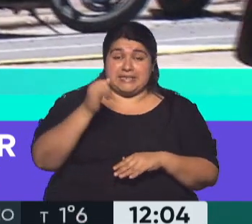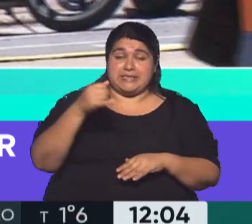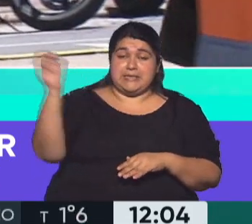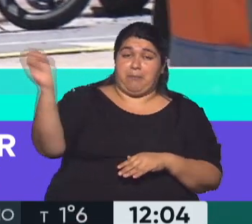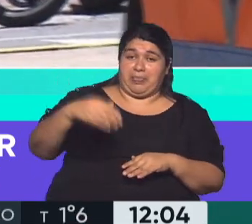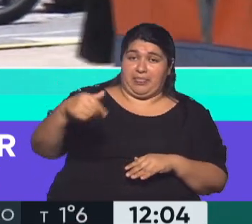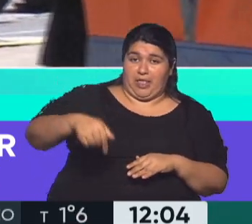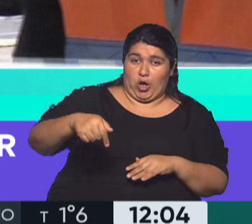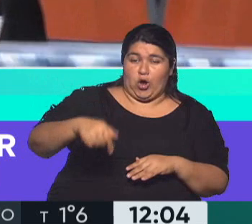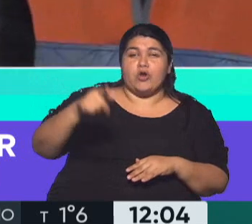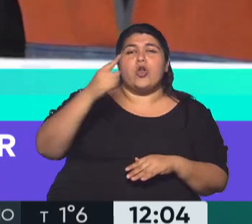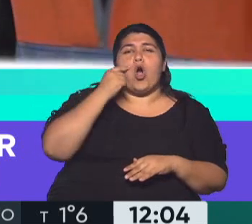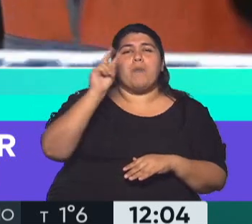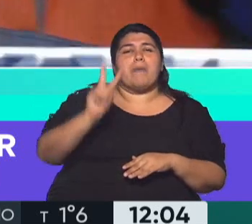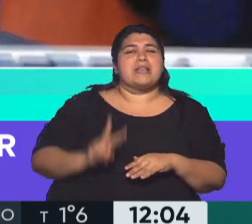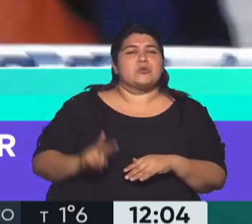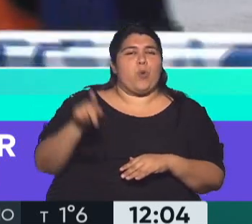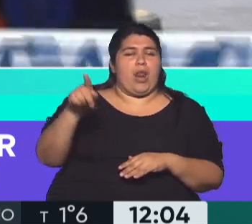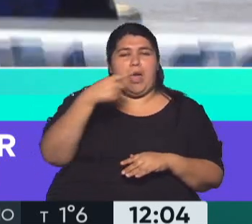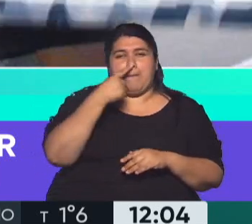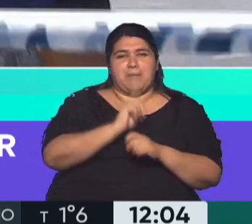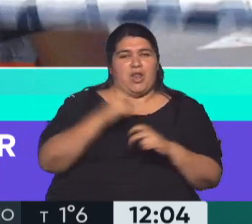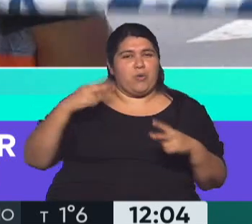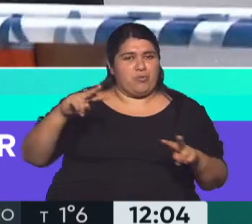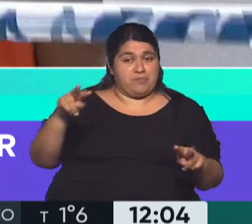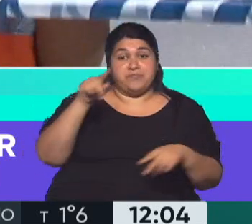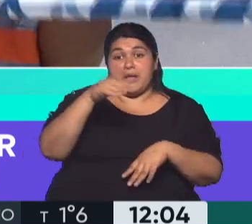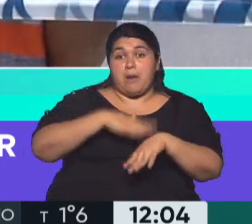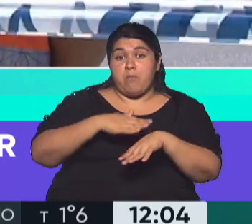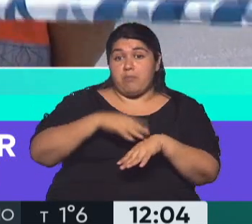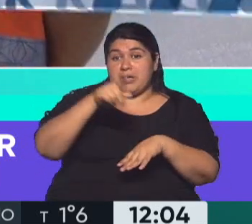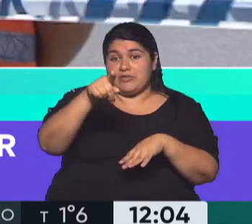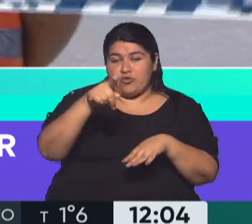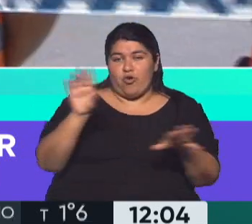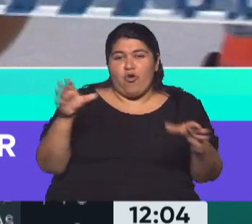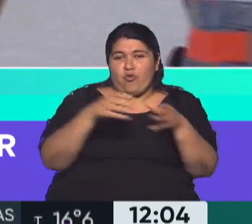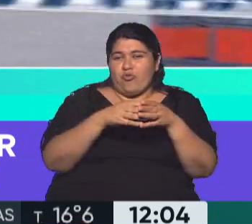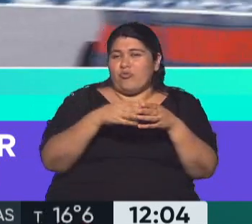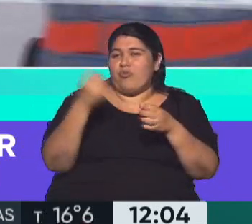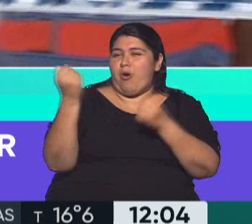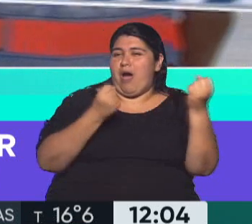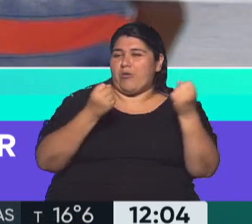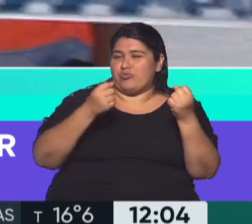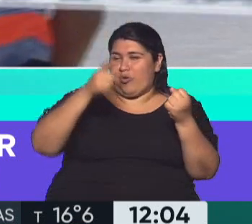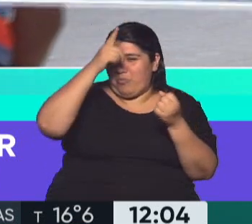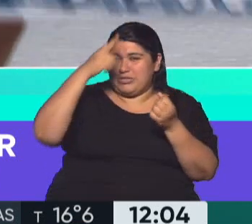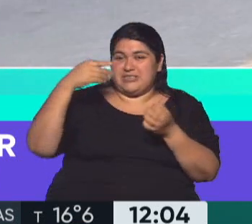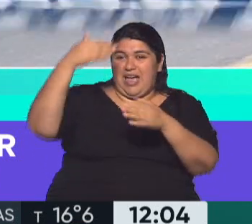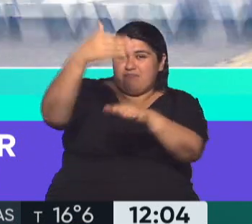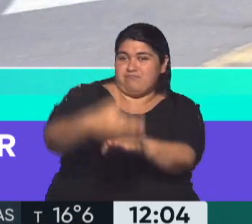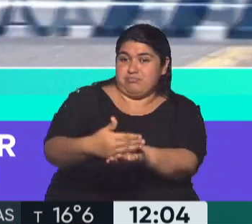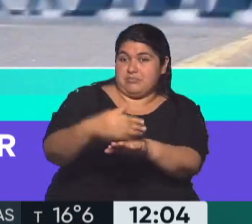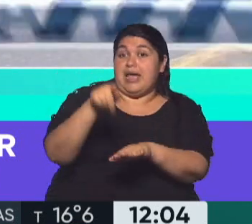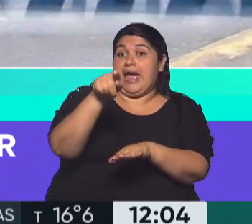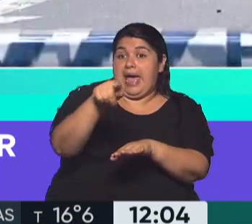Apareció este testigo, un ciudadano venezolano paseando un perro. Del lado de donde ves ahora que se están poniendo esta unidad móvil de policía, de la Policía Federal, que ya va